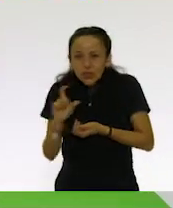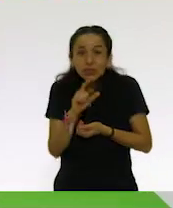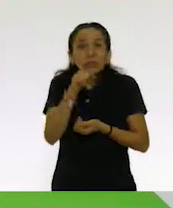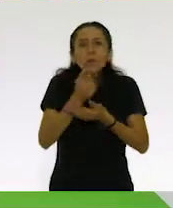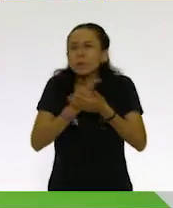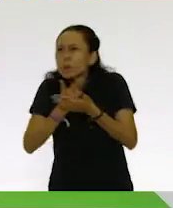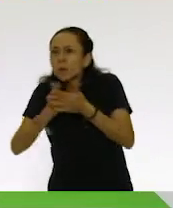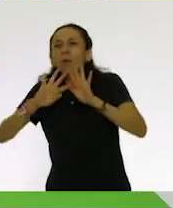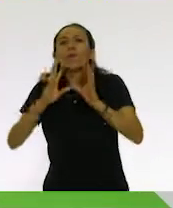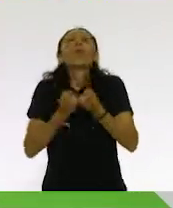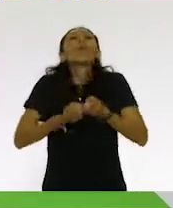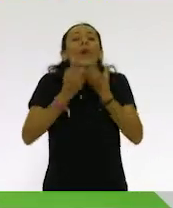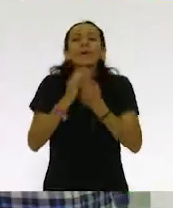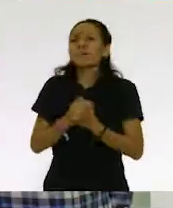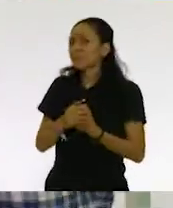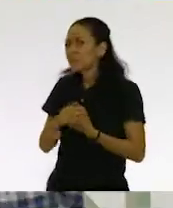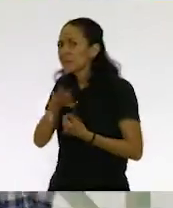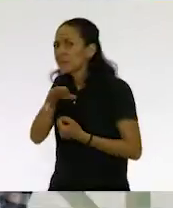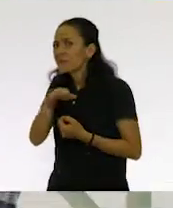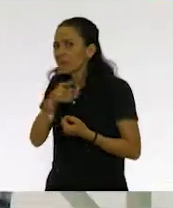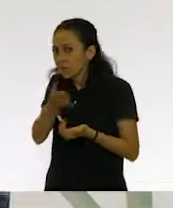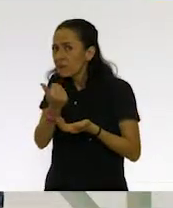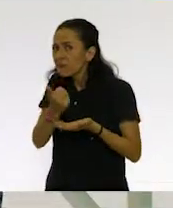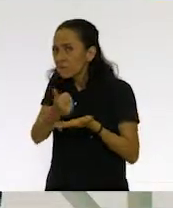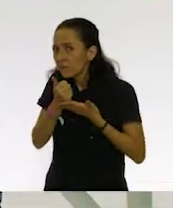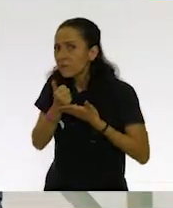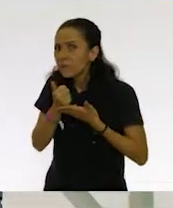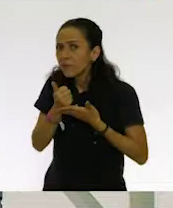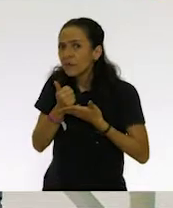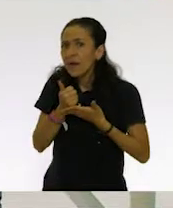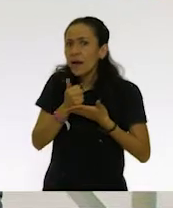¿me ayudan? Vamos a contar a las hojaritas.